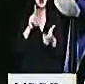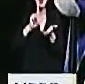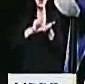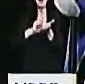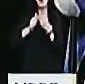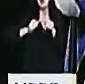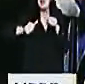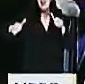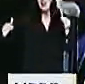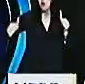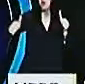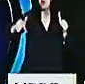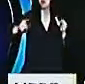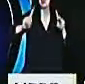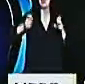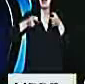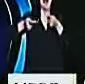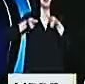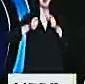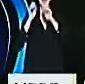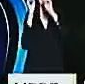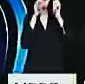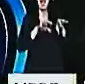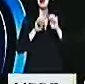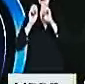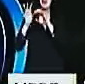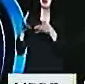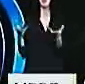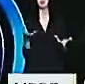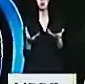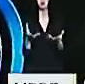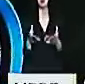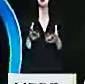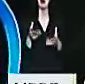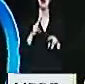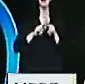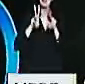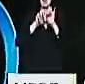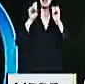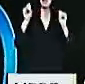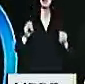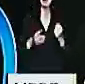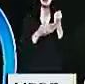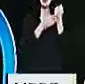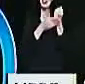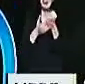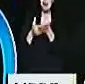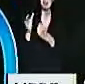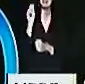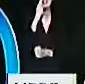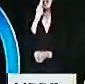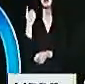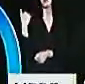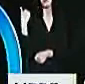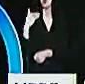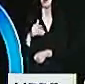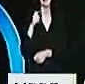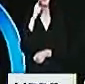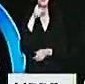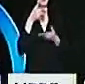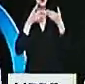ni hablar vender. Sí. Y eso, haciendo simplemente que sea un sistema solidario donde independiente de dónde tú vendas o desde dónde tú